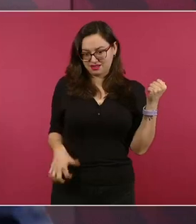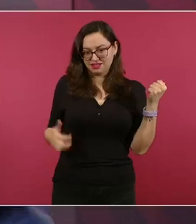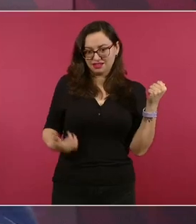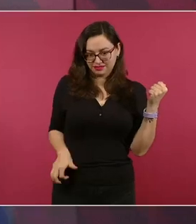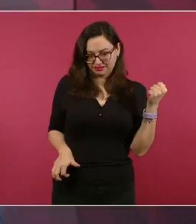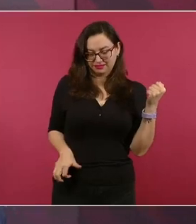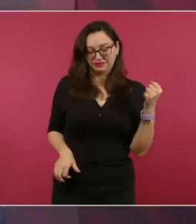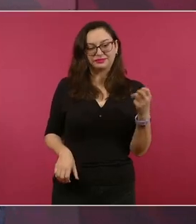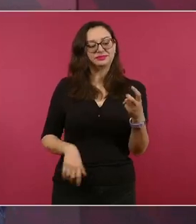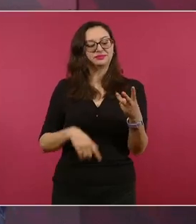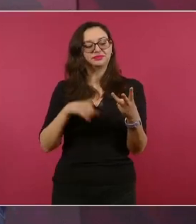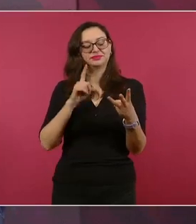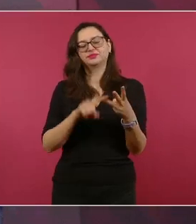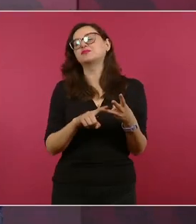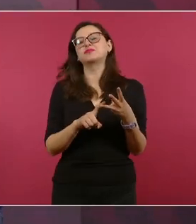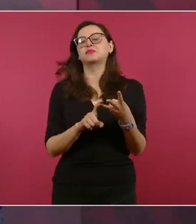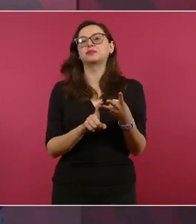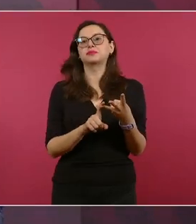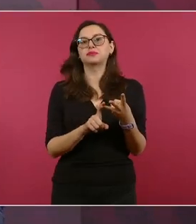Sí.